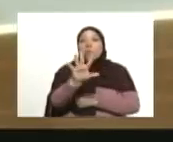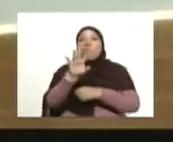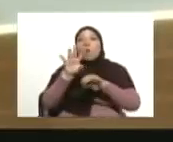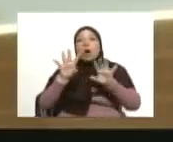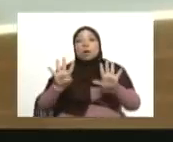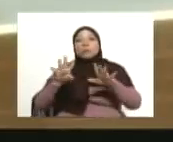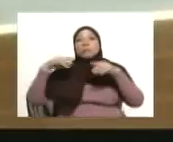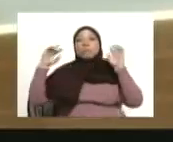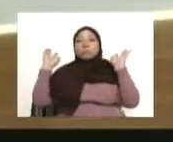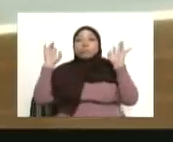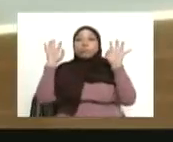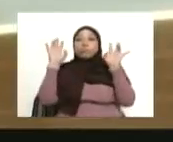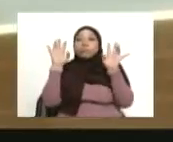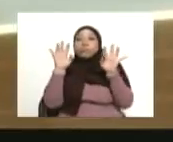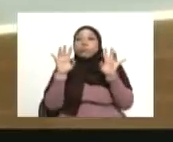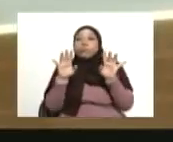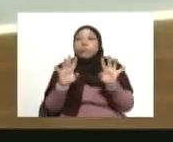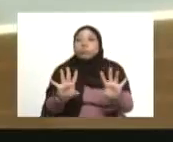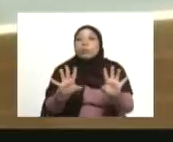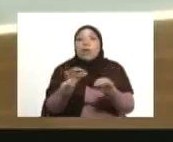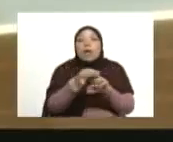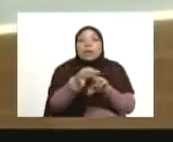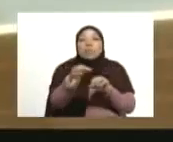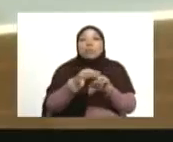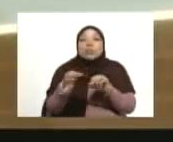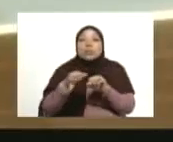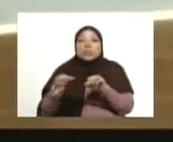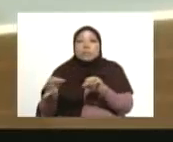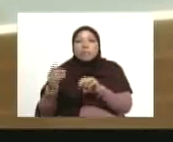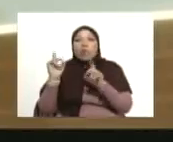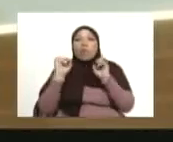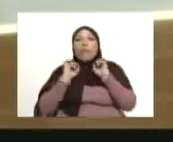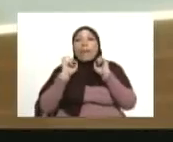254 marchas locales y municipales,